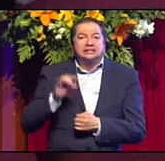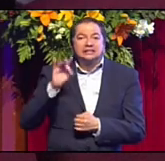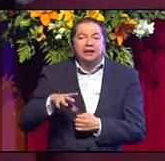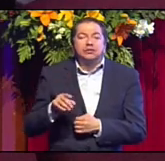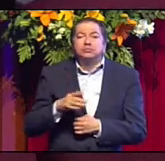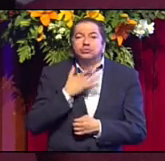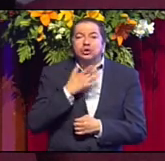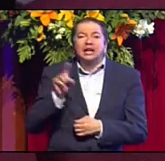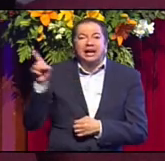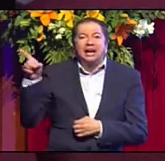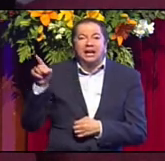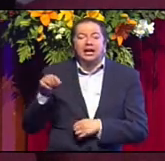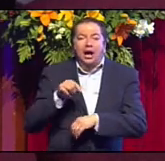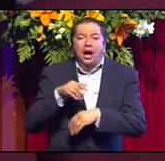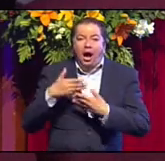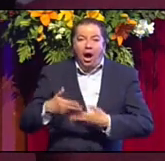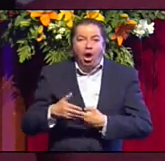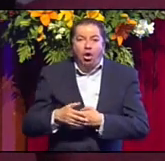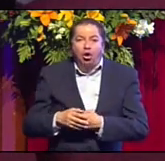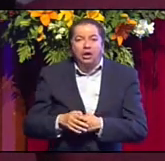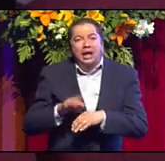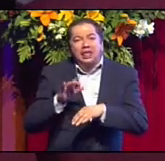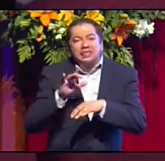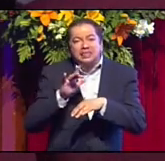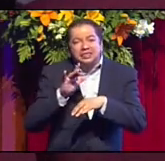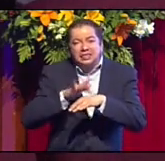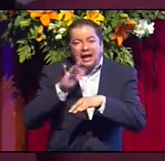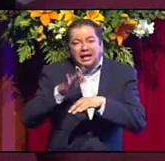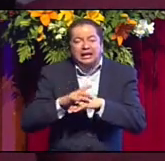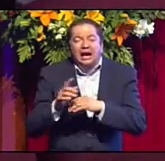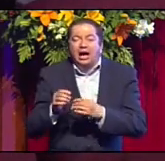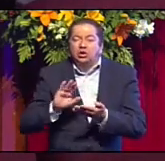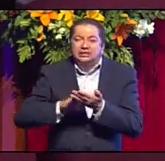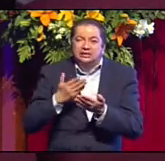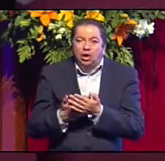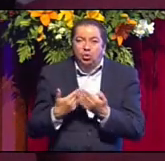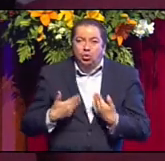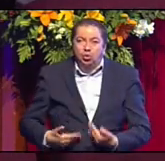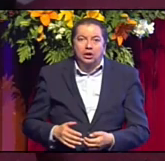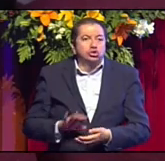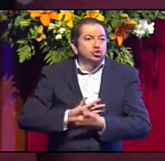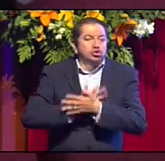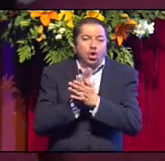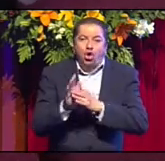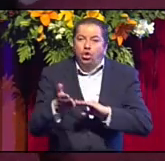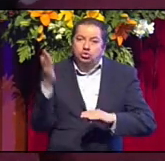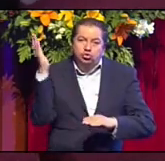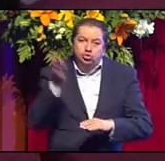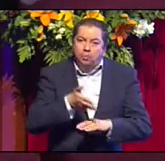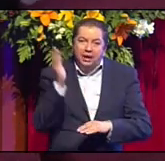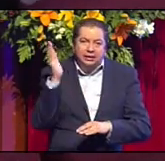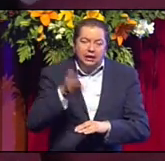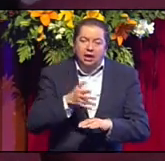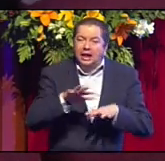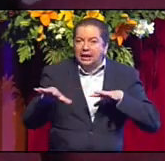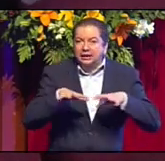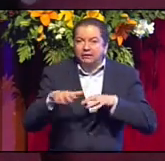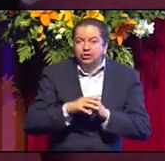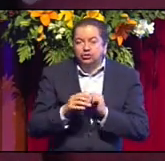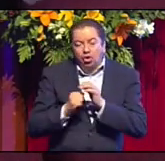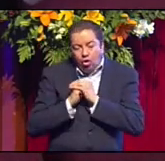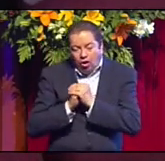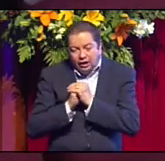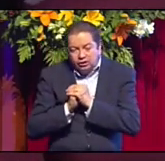que está pasando momentos delicados de salud. Se han suspendido todas las actividades del cuerpo diplomático de México. Oramos por su